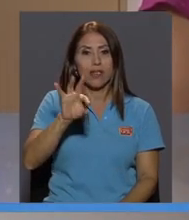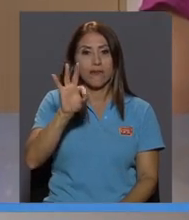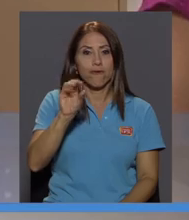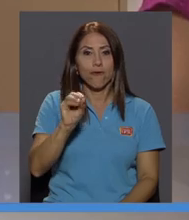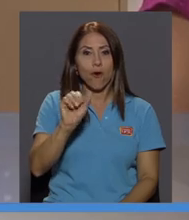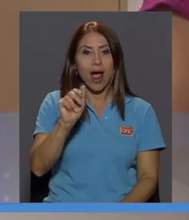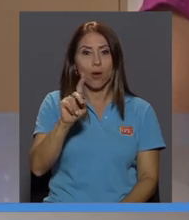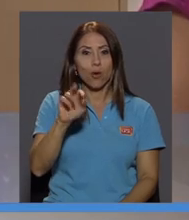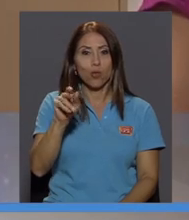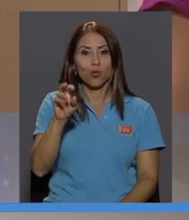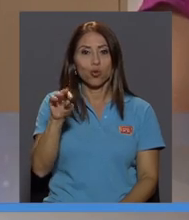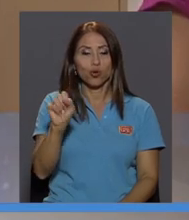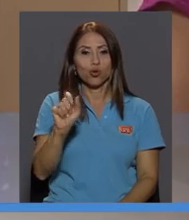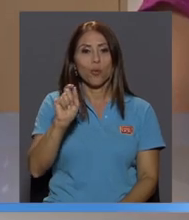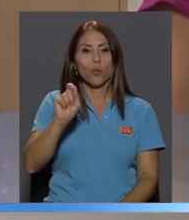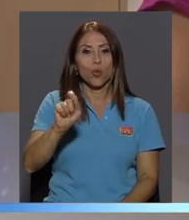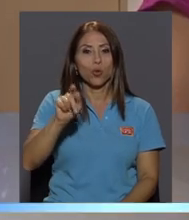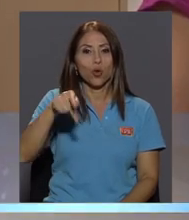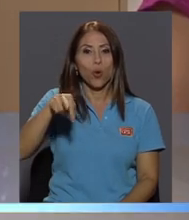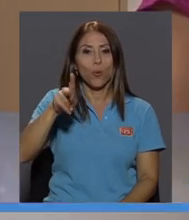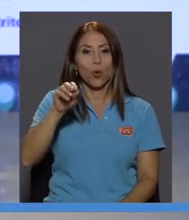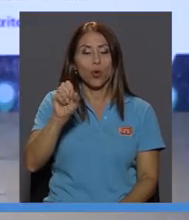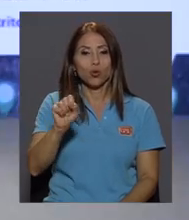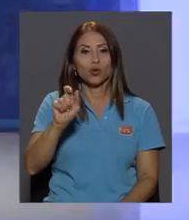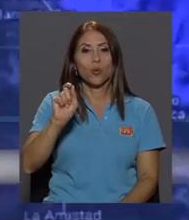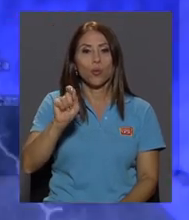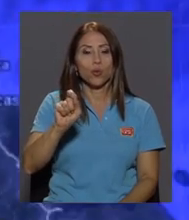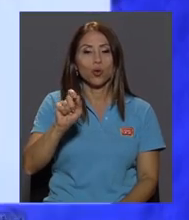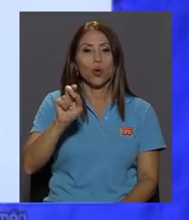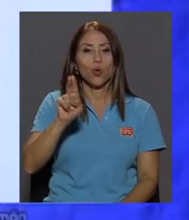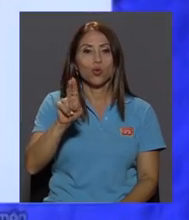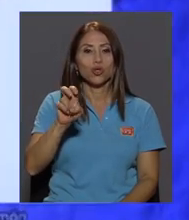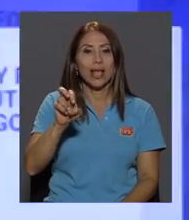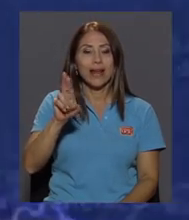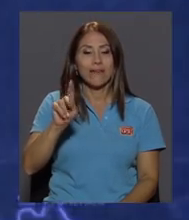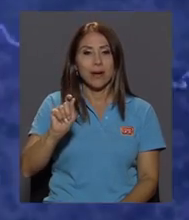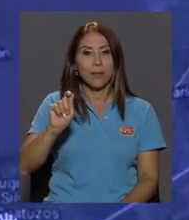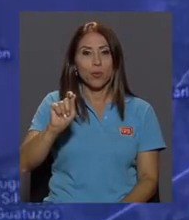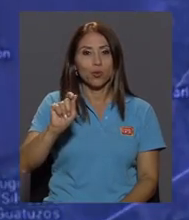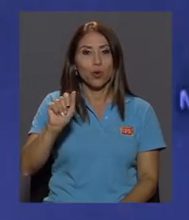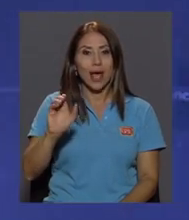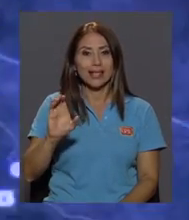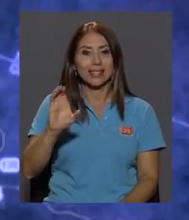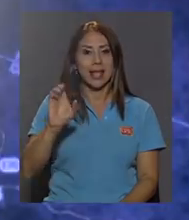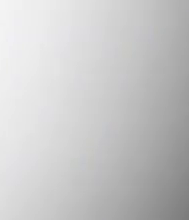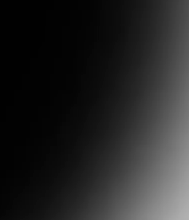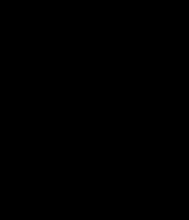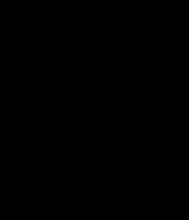www.infoacueductos.produs.ucr.ac.cr.